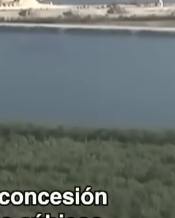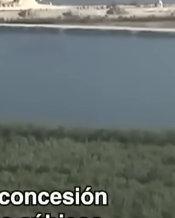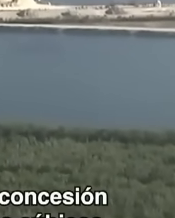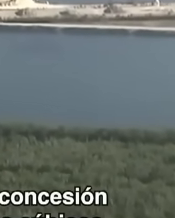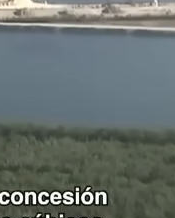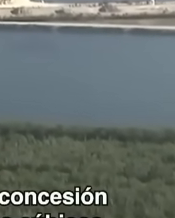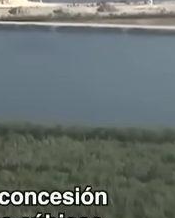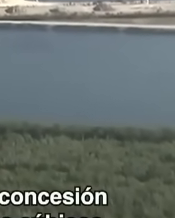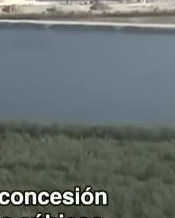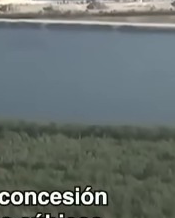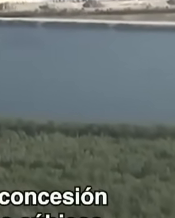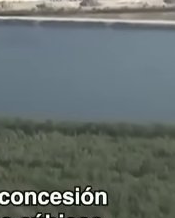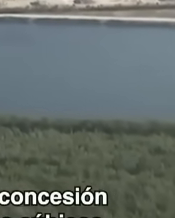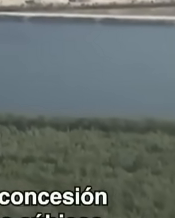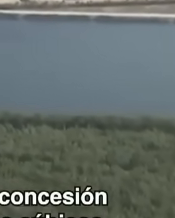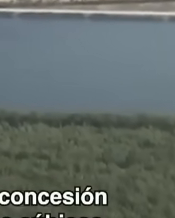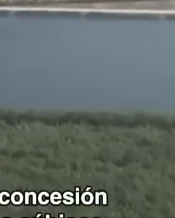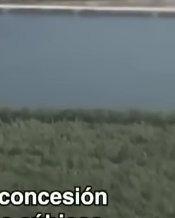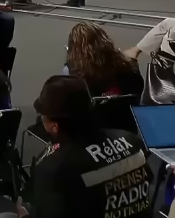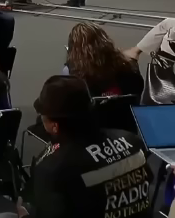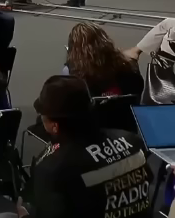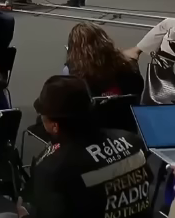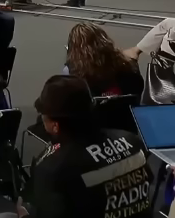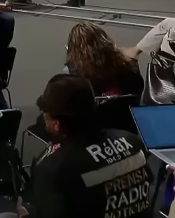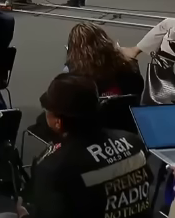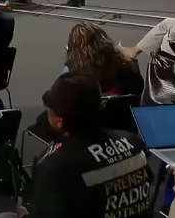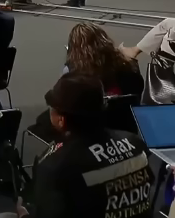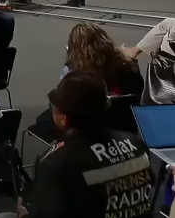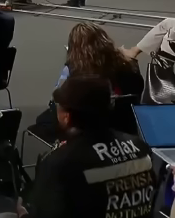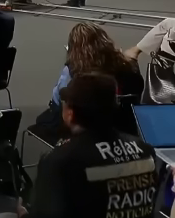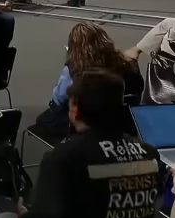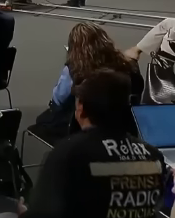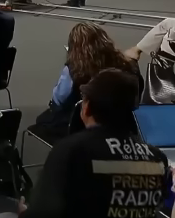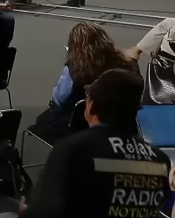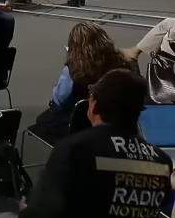Pero así muchos otros.